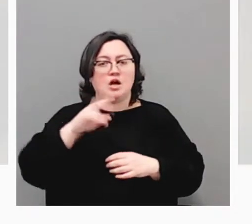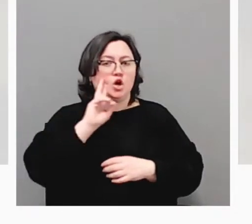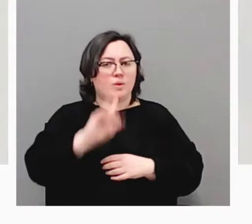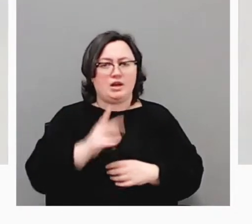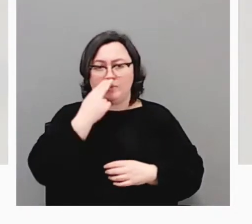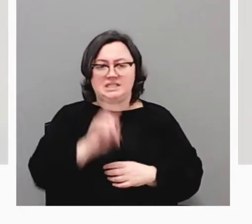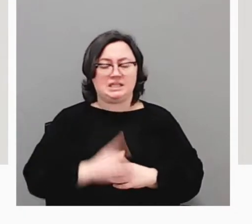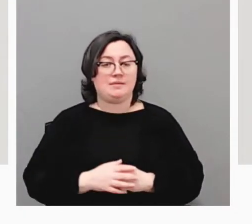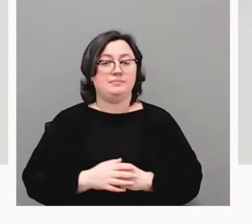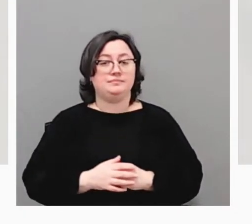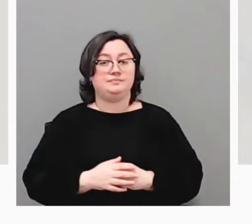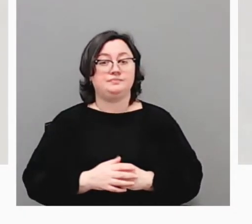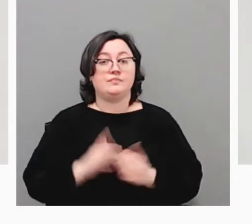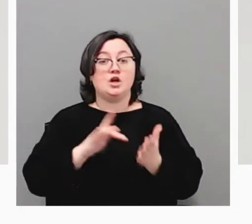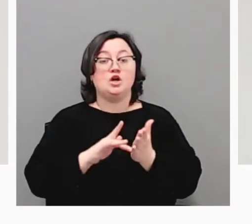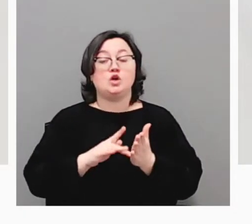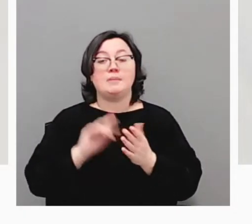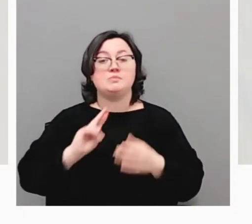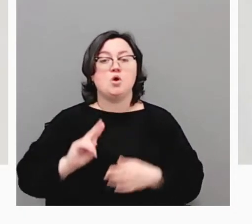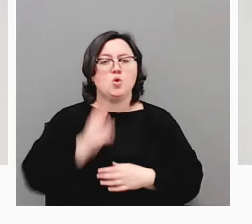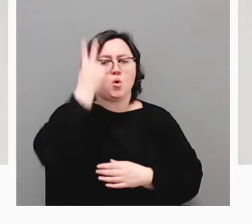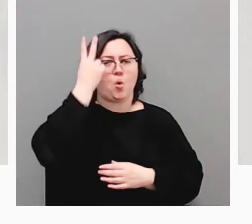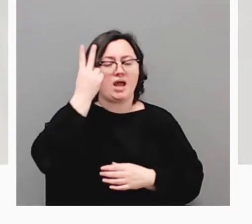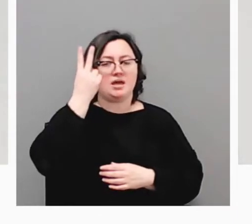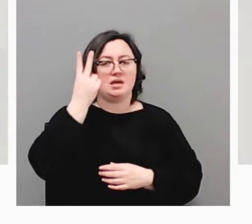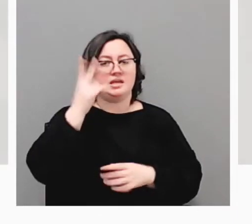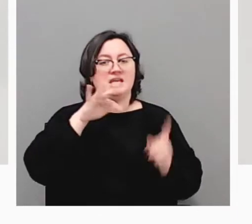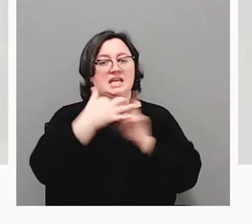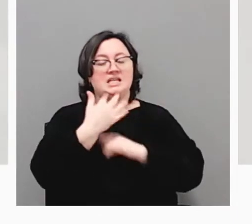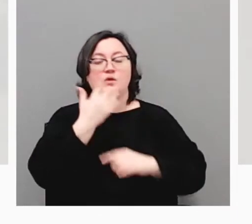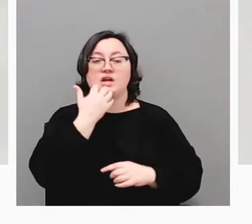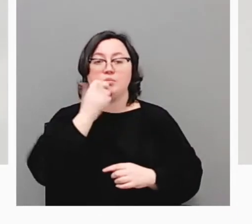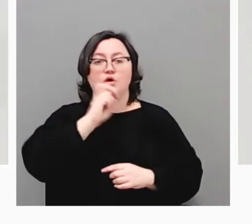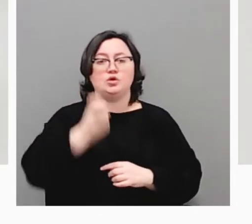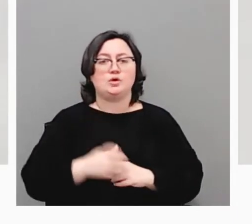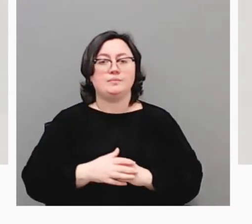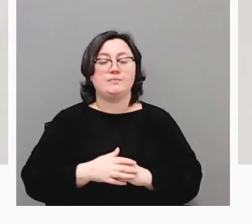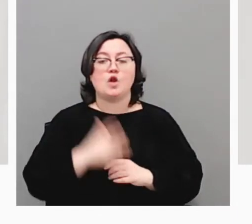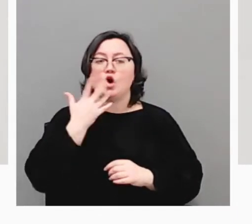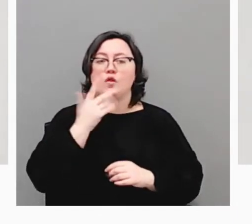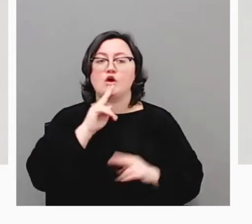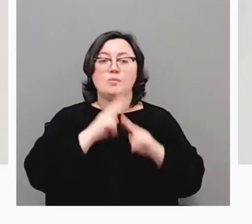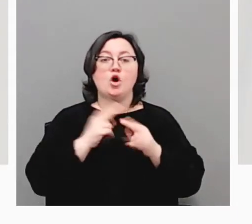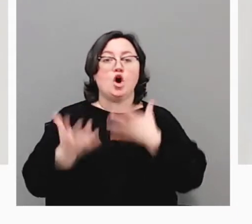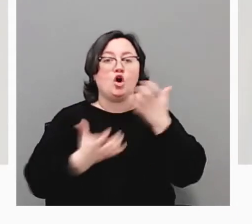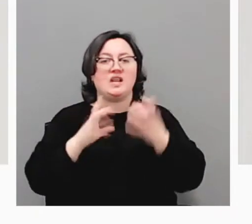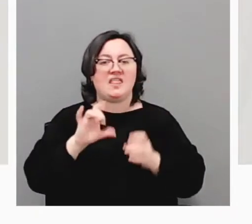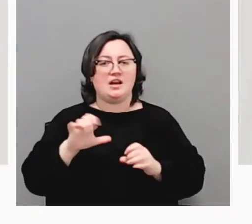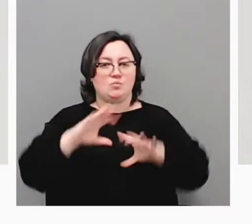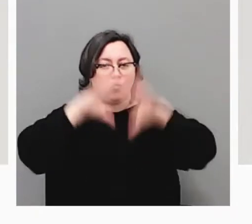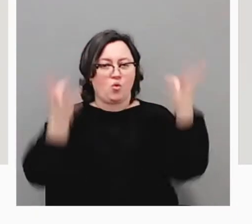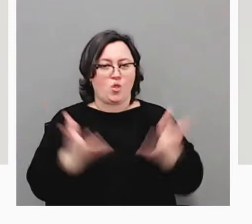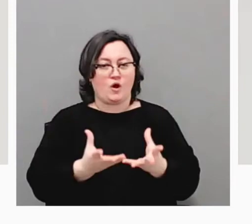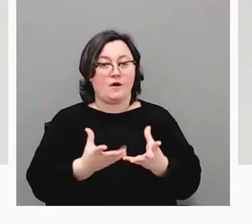otro caso, en esta ocasión en Uruguay. Esto fue durante mucho tiempo conocido como la cocina del mundo, porque aquí estaba